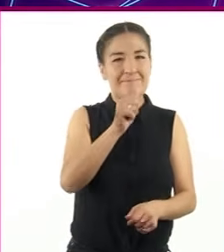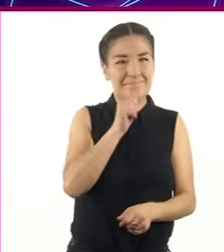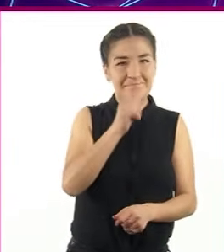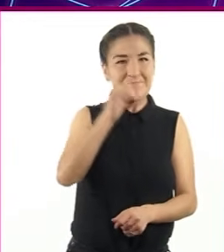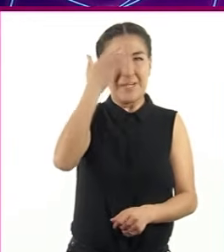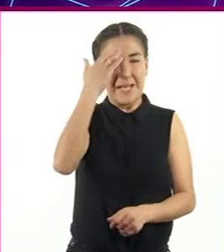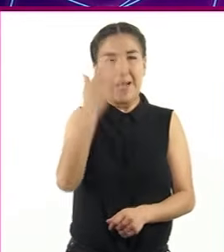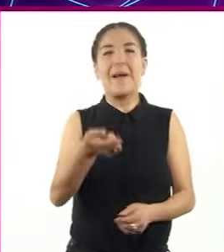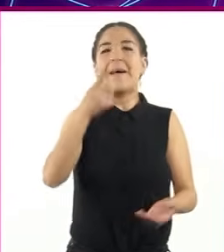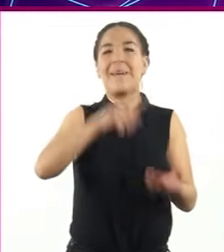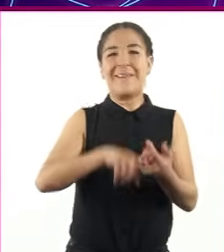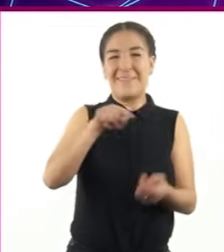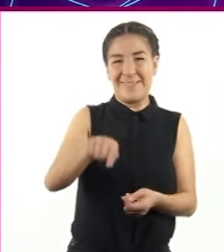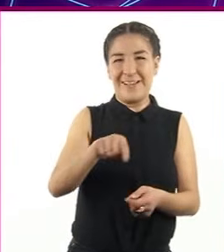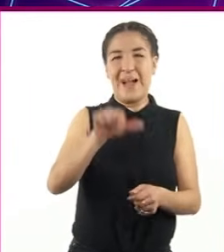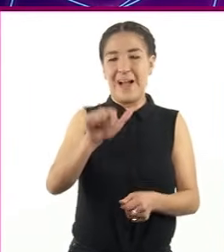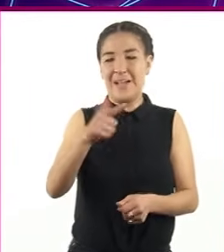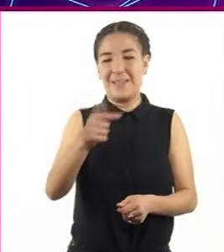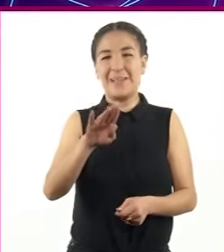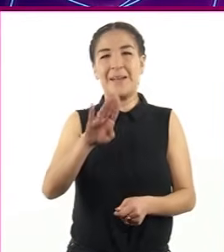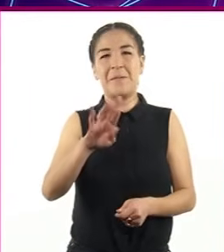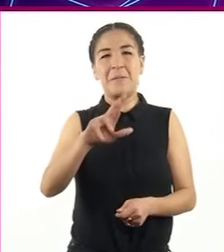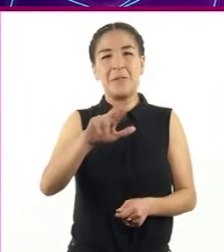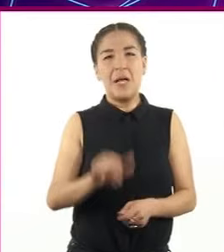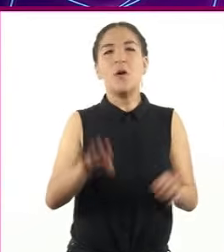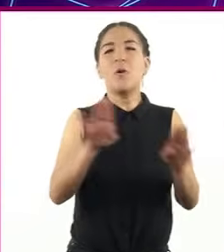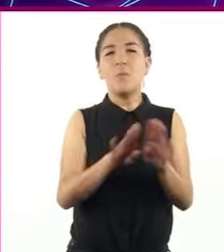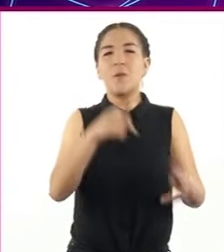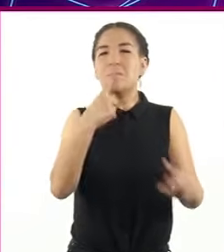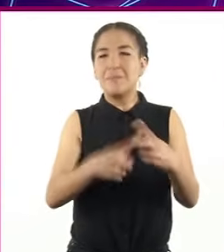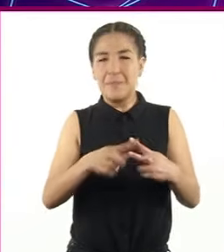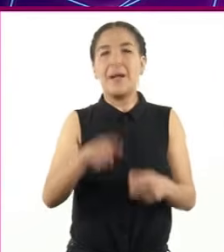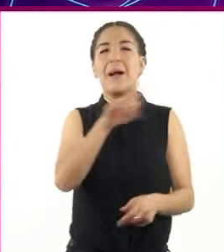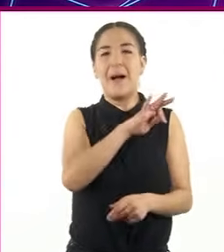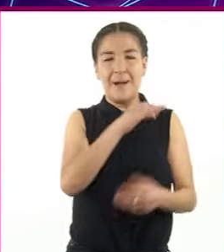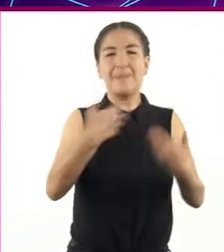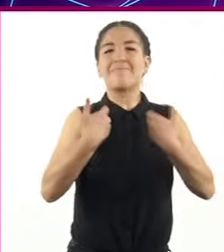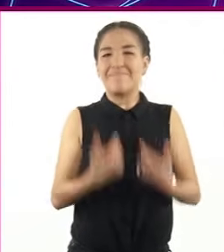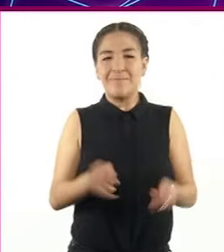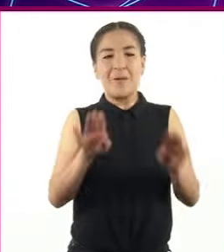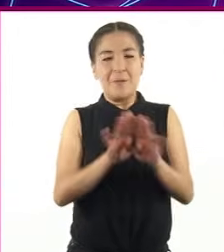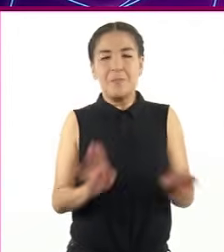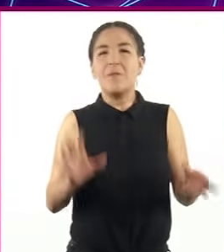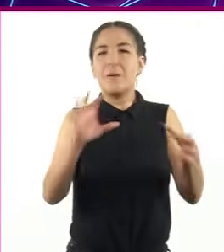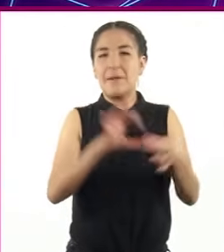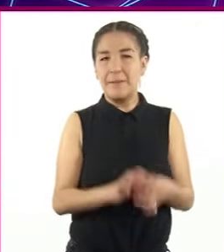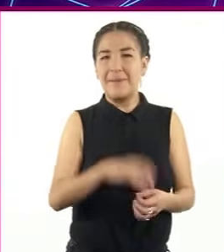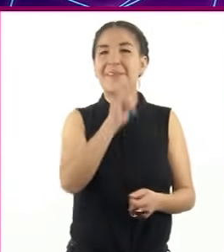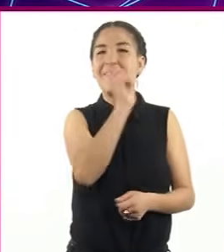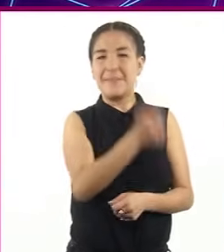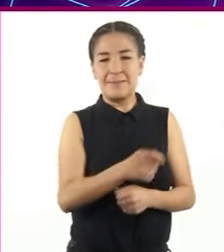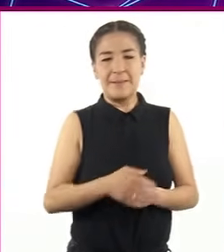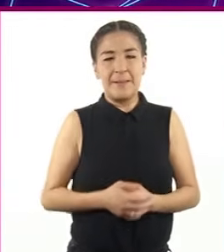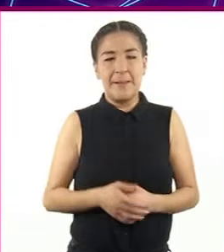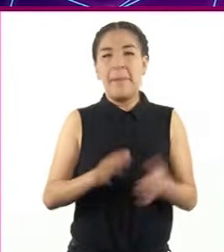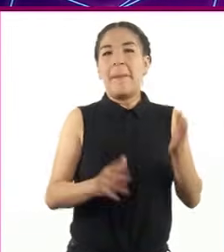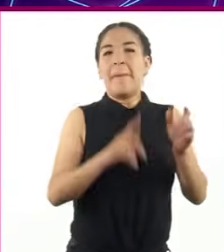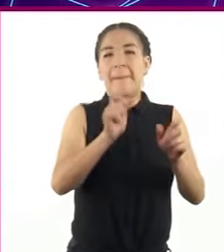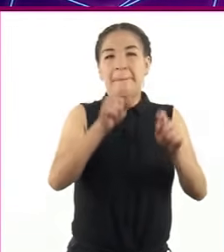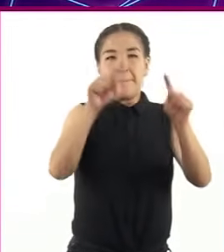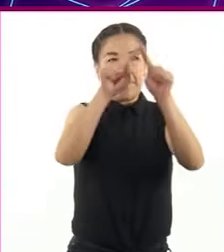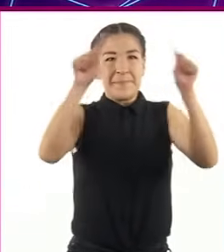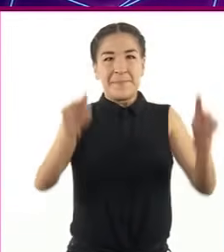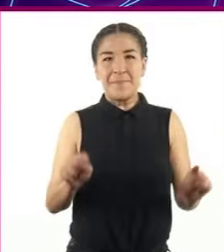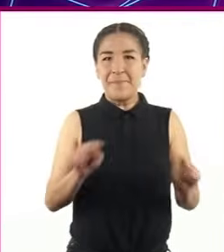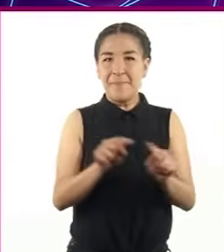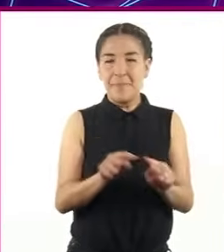álgebra se entienden las relaciones geométricas que existen. Incluso podemos definir el perímetro y el